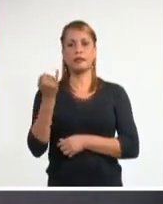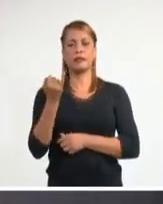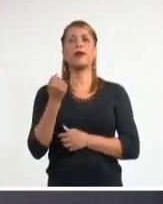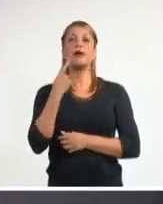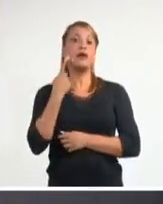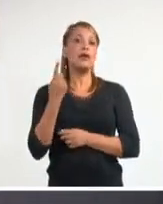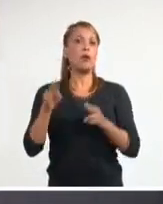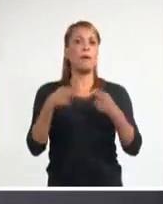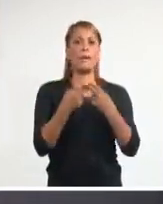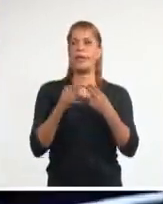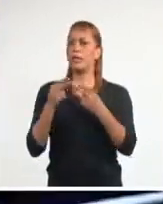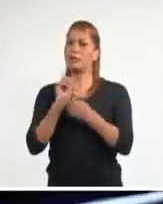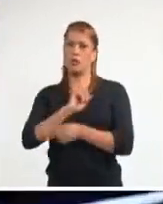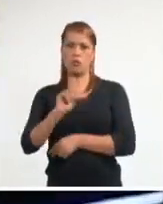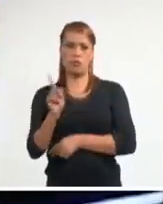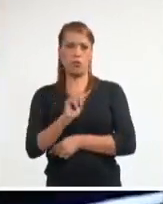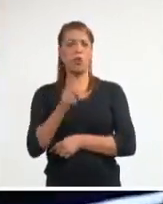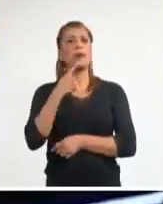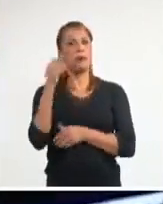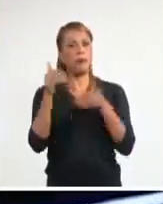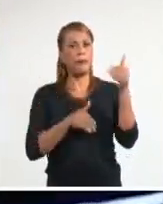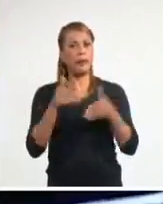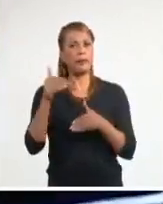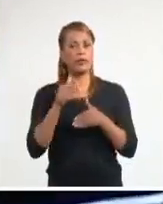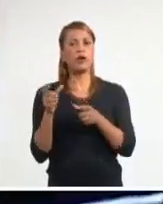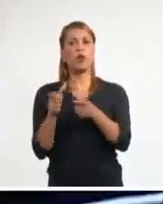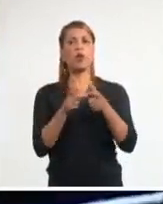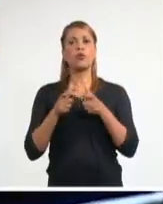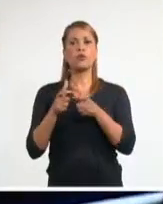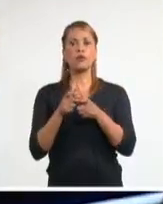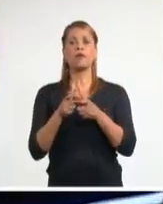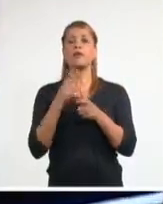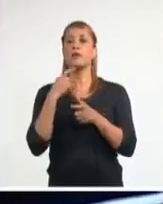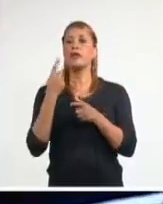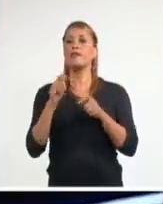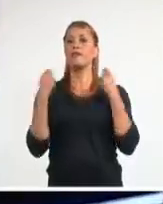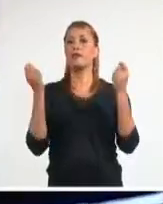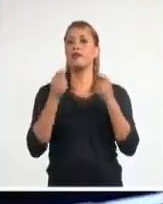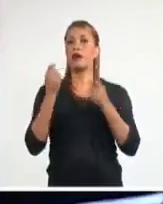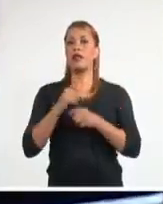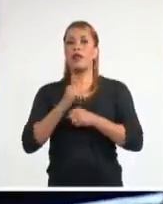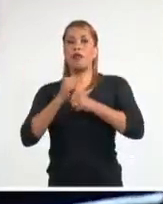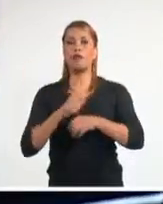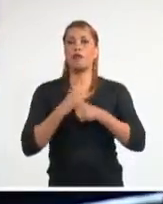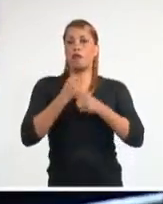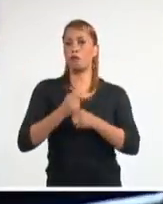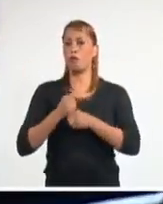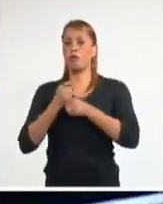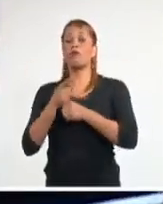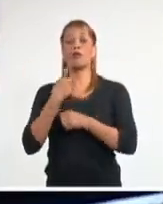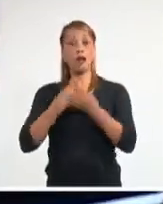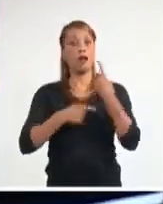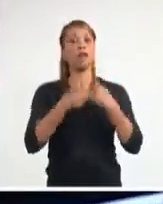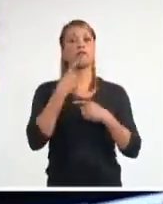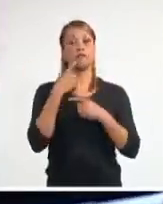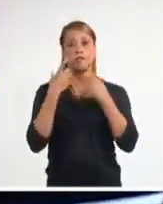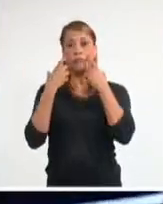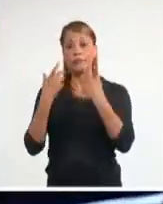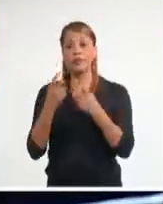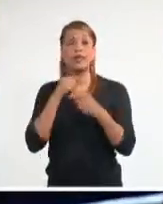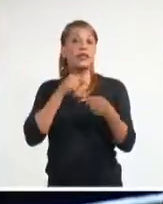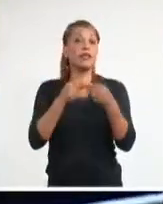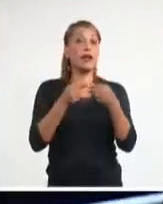es competitivo y cuenta con el auspicio del Consejo Internacional de Festivales del Folclor. Este constituye, por su esencia, un genuino